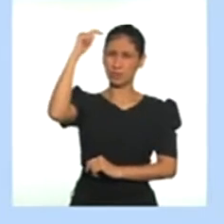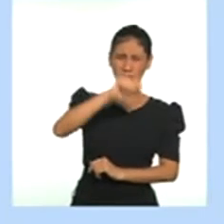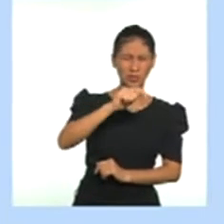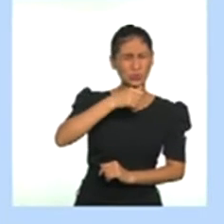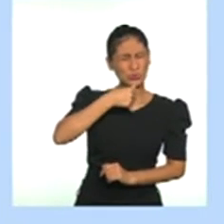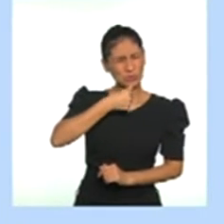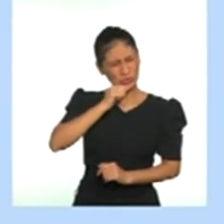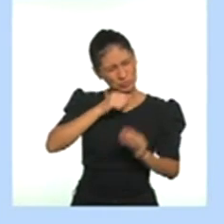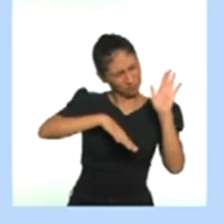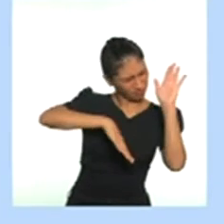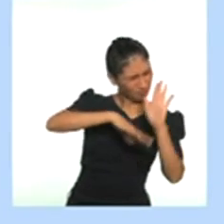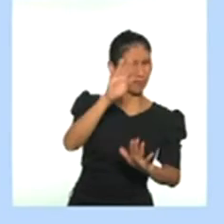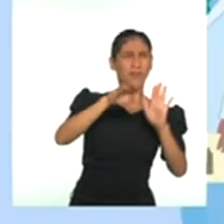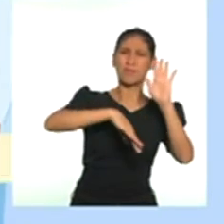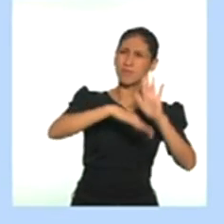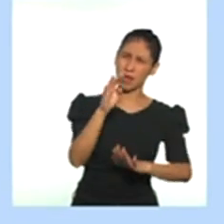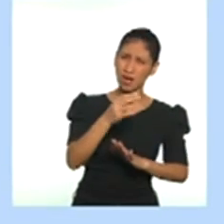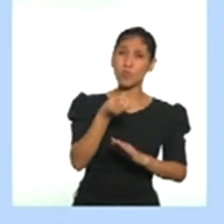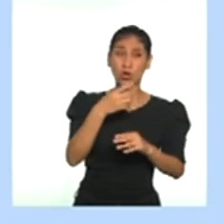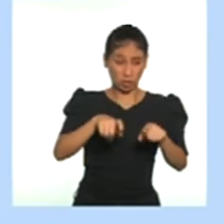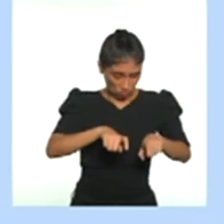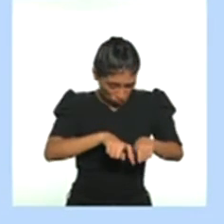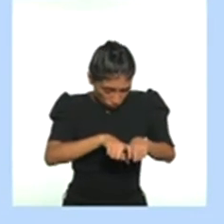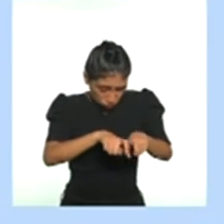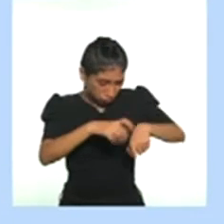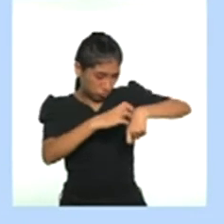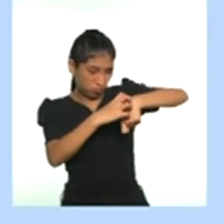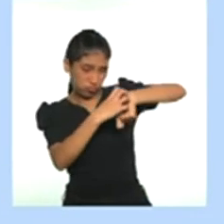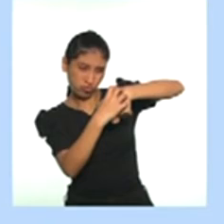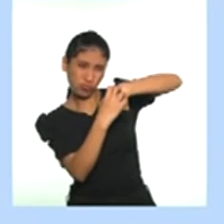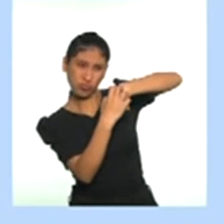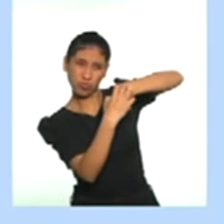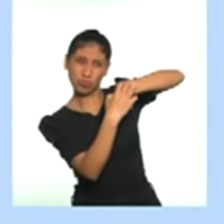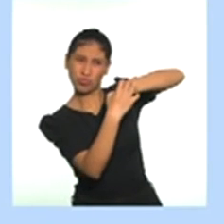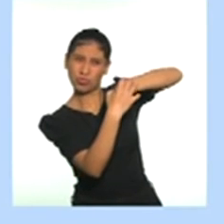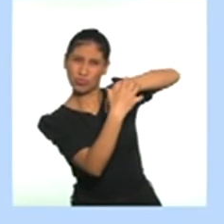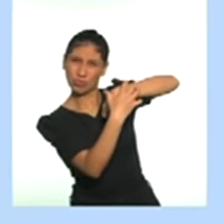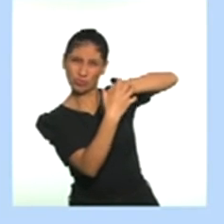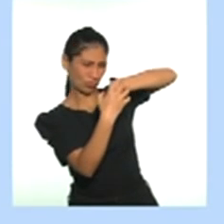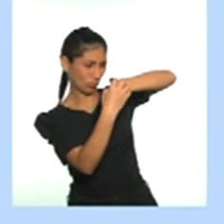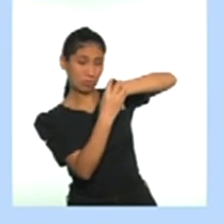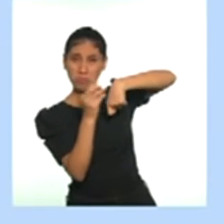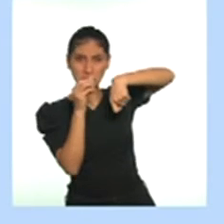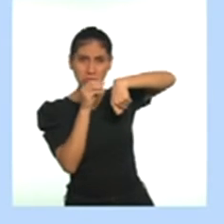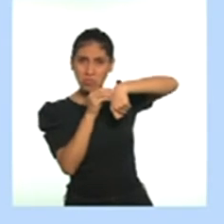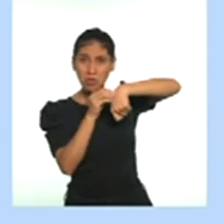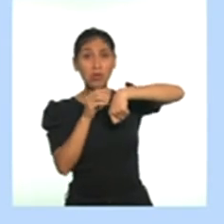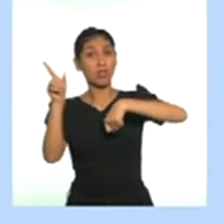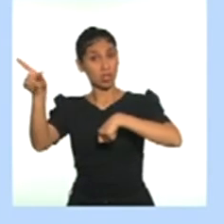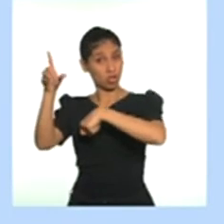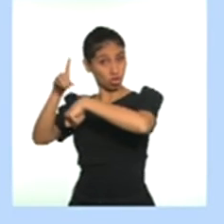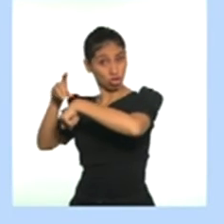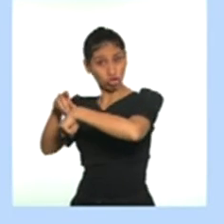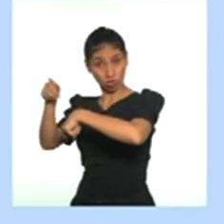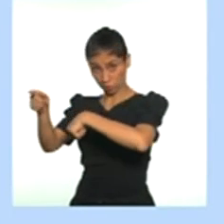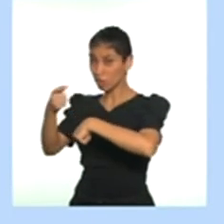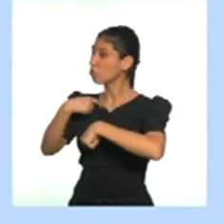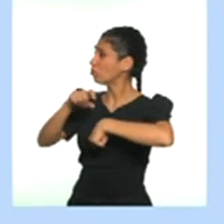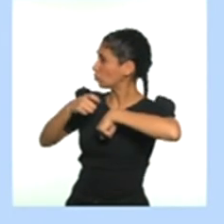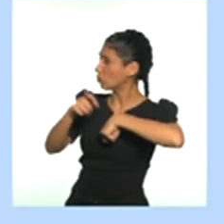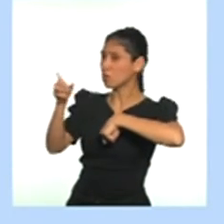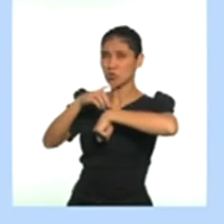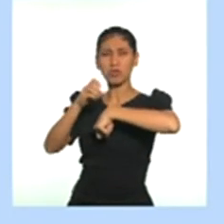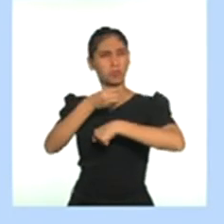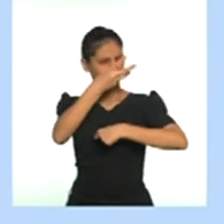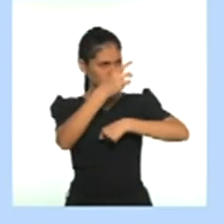antes, porque la herida había crecido y no mejoraba con la medicina que le habían recetado los médicos